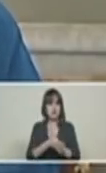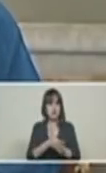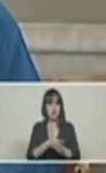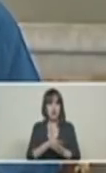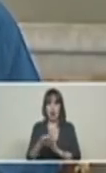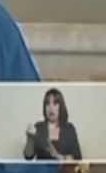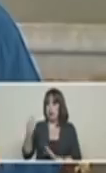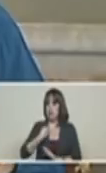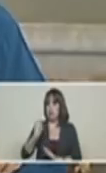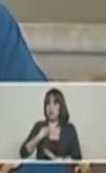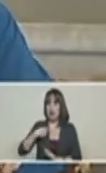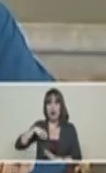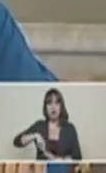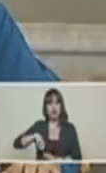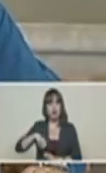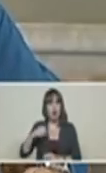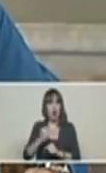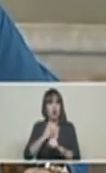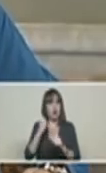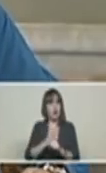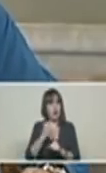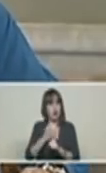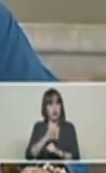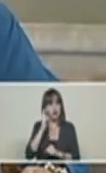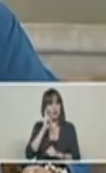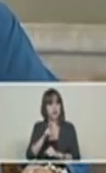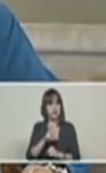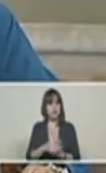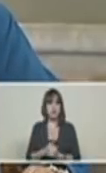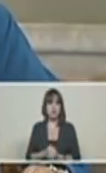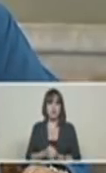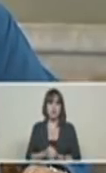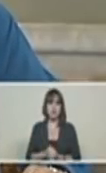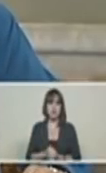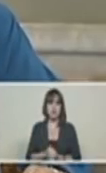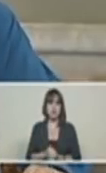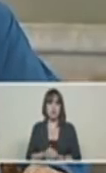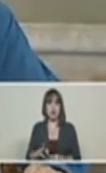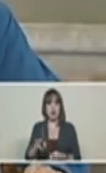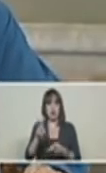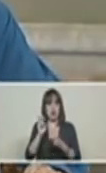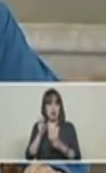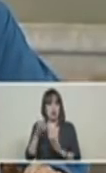trabajadores. Fíjense ustedes, con el ingreso de los trabajadores,